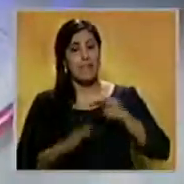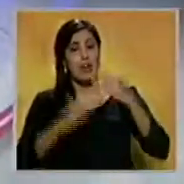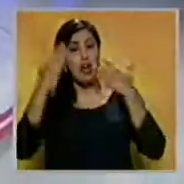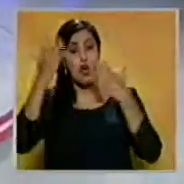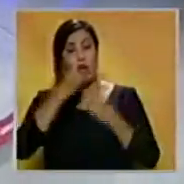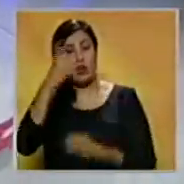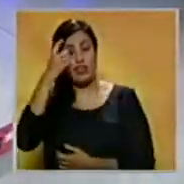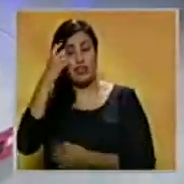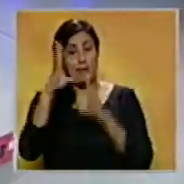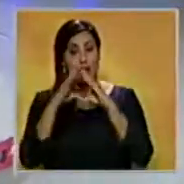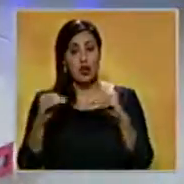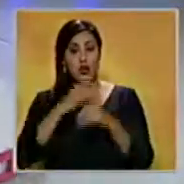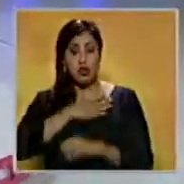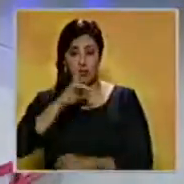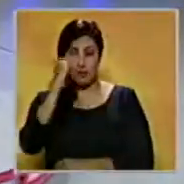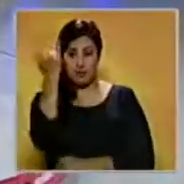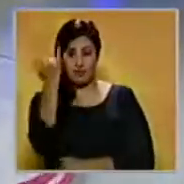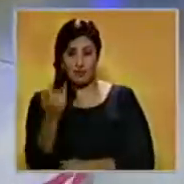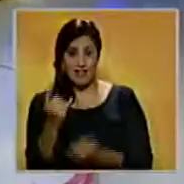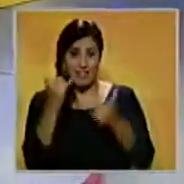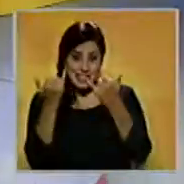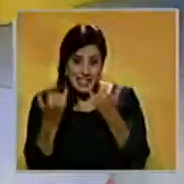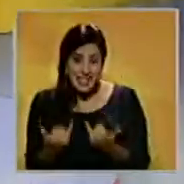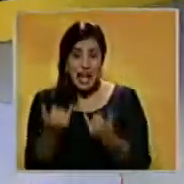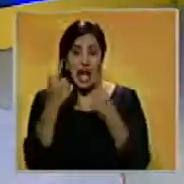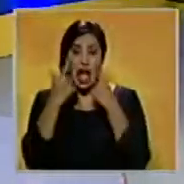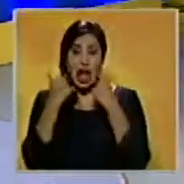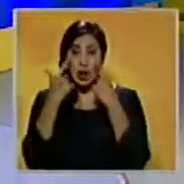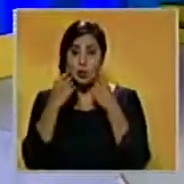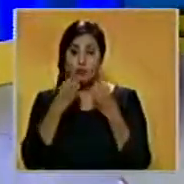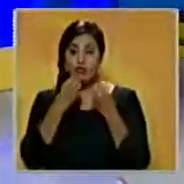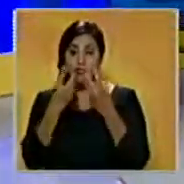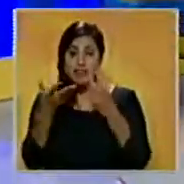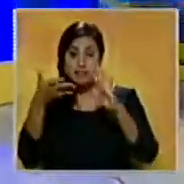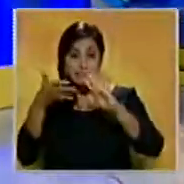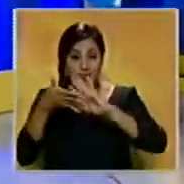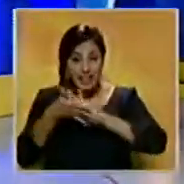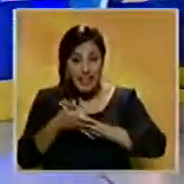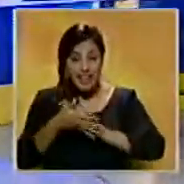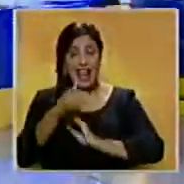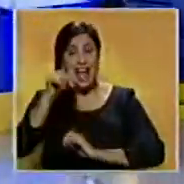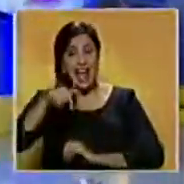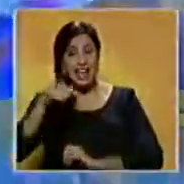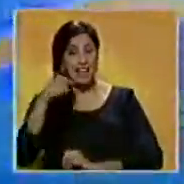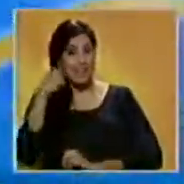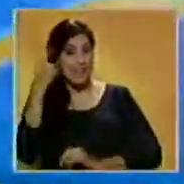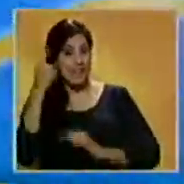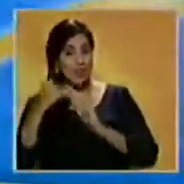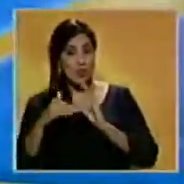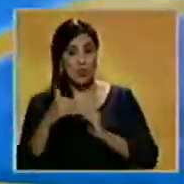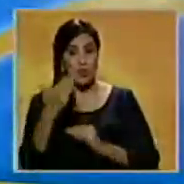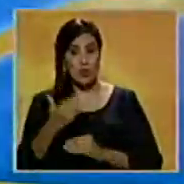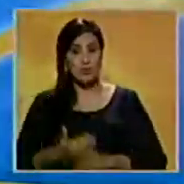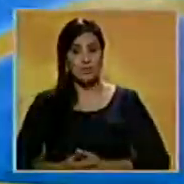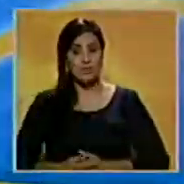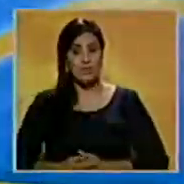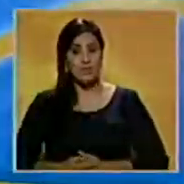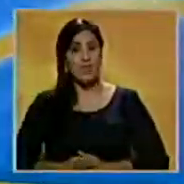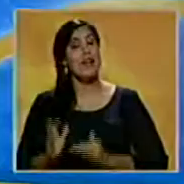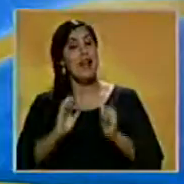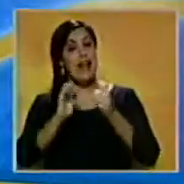Hola, ¿qué tal? Buen día para todos. Yo soy Federica Guzmán y desde ya comenzamos nuestro acostumbrado recorrido por las noticias del entretenimiento aquí en Estrenos y